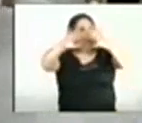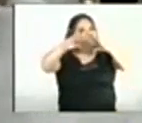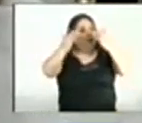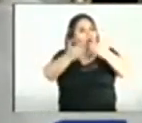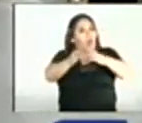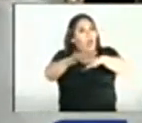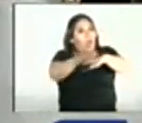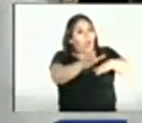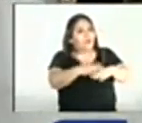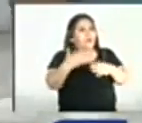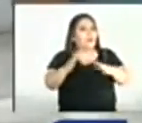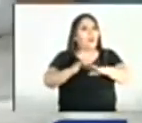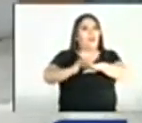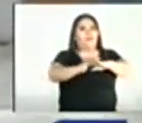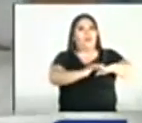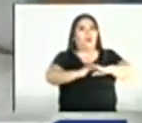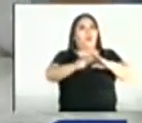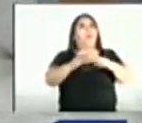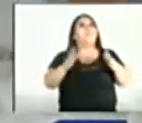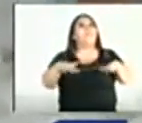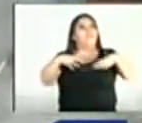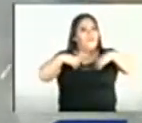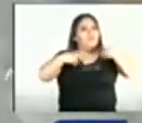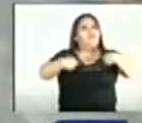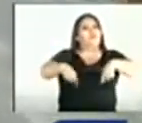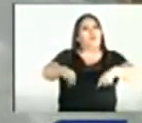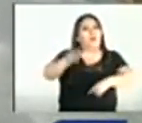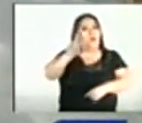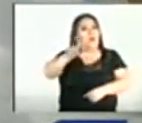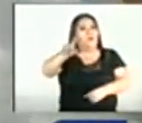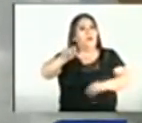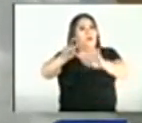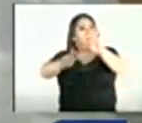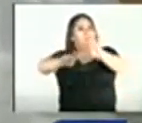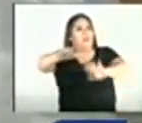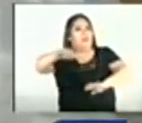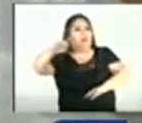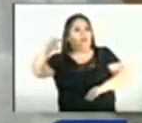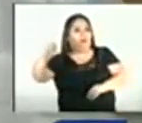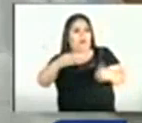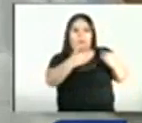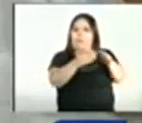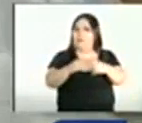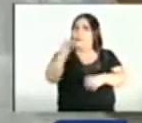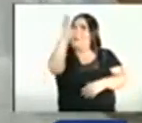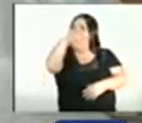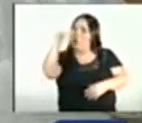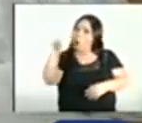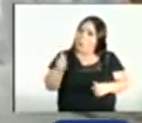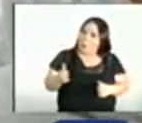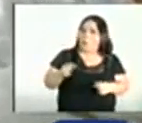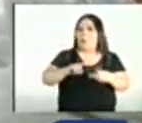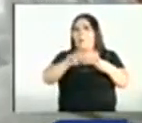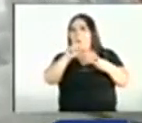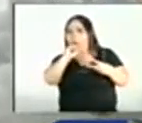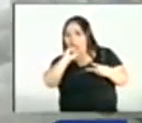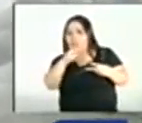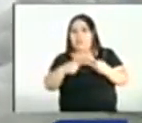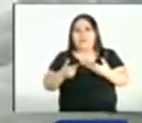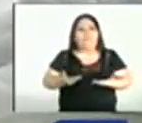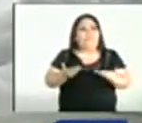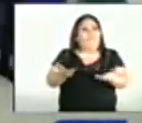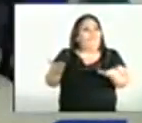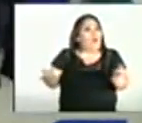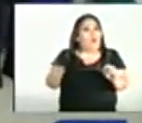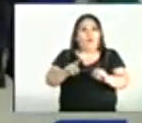menos 2.7 millones de personas de las economías de ingreso bajo y medio bajo ya que debido a este recibieron dosis